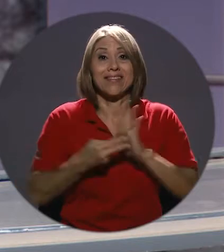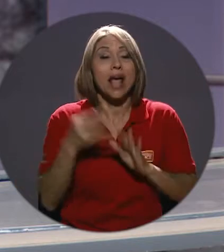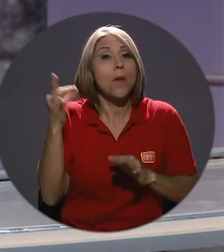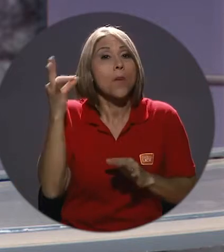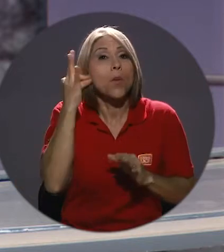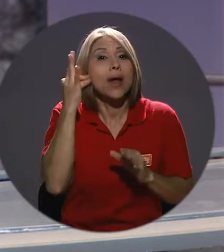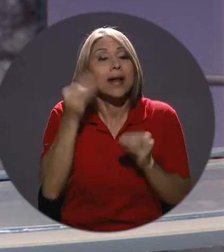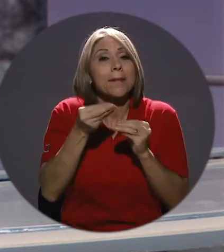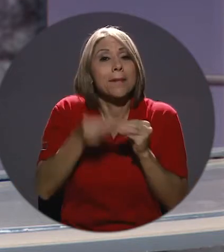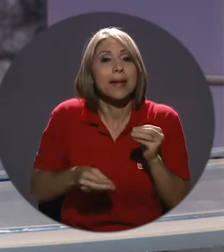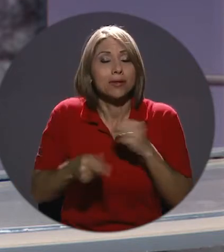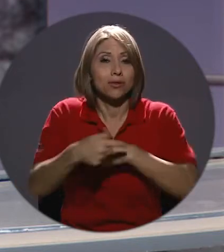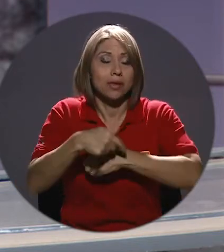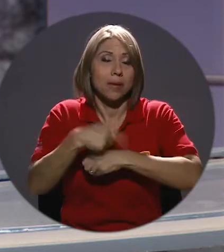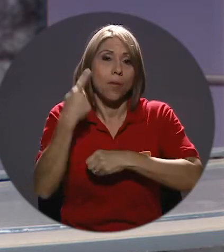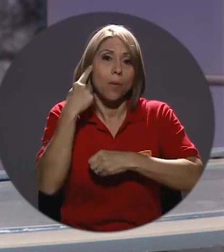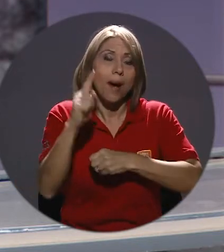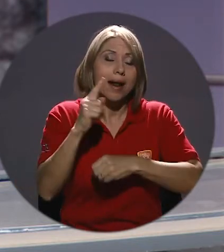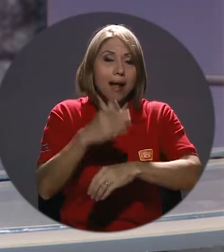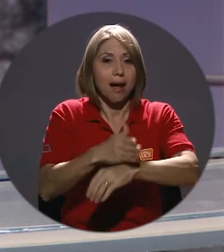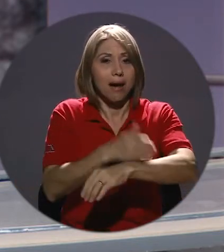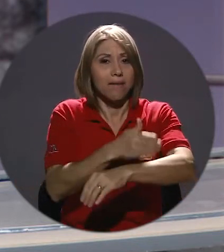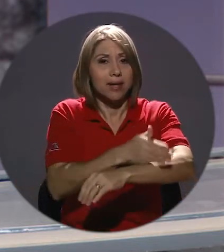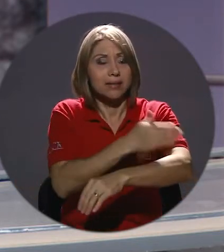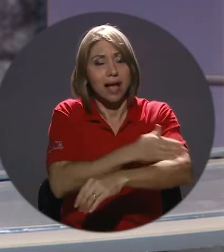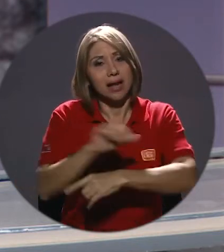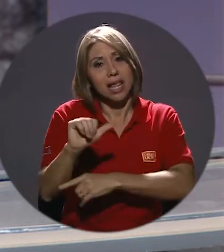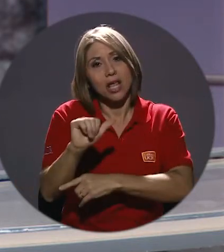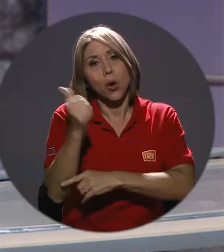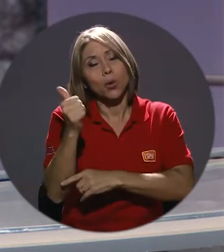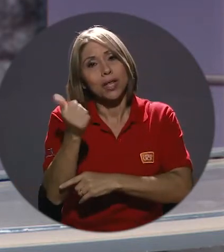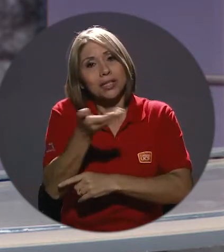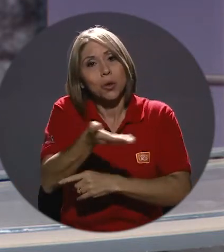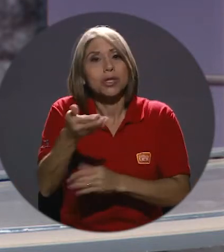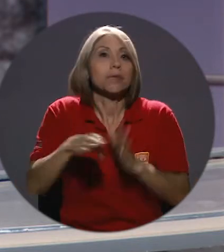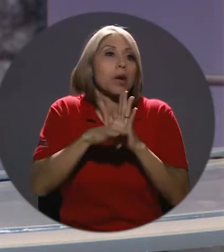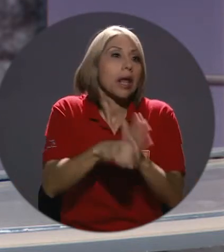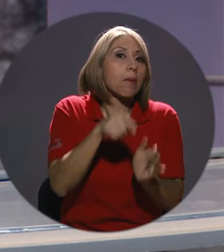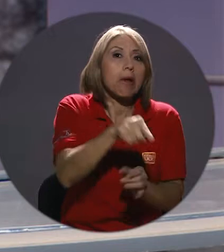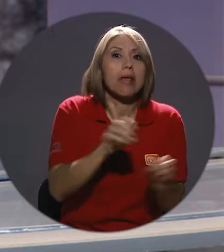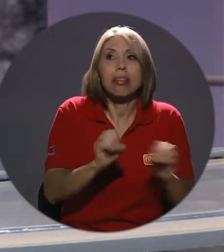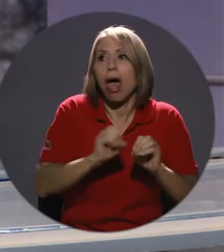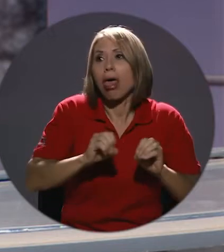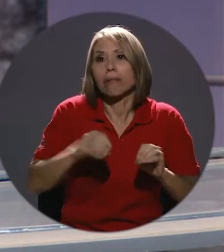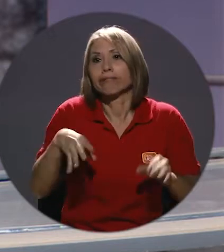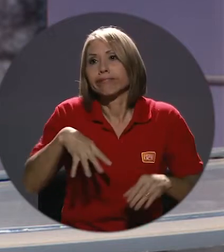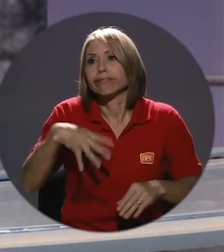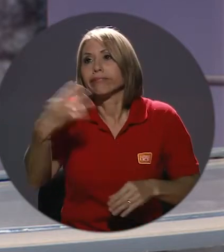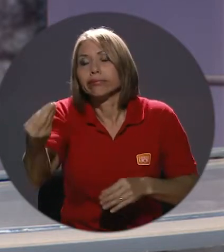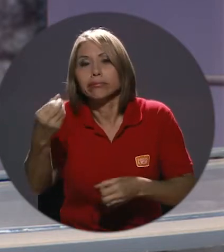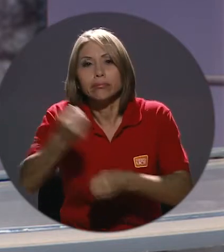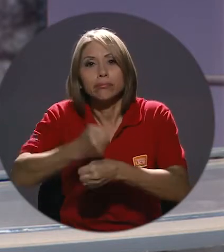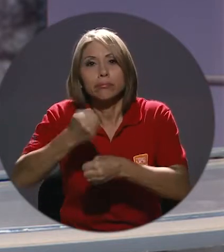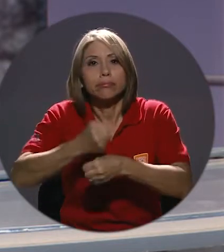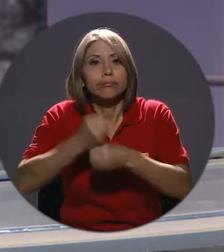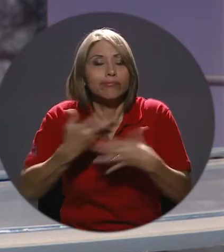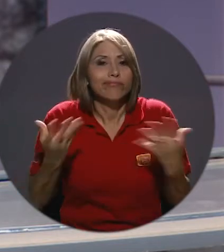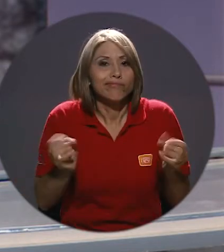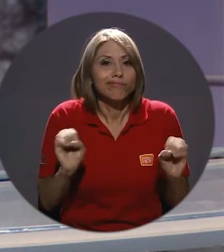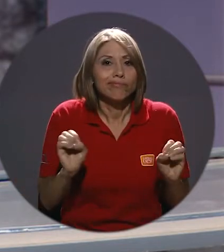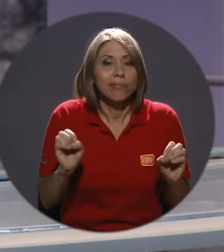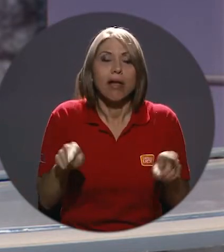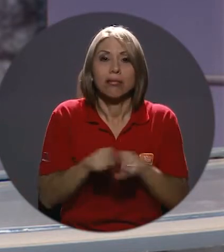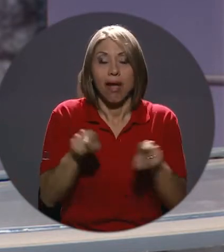para avanzar en otras expectativas, como es ir a buscar un empleo. También nos dice este